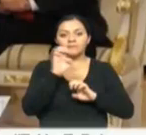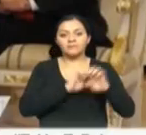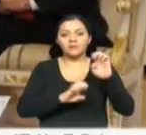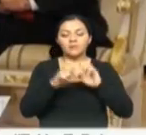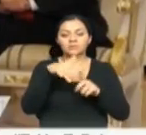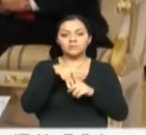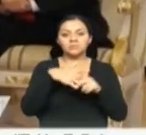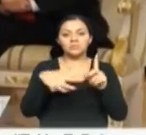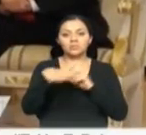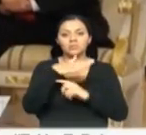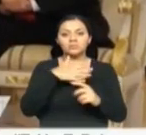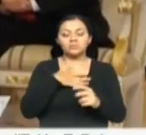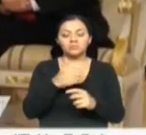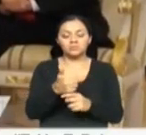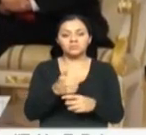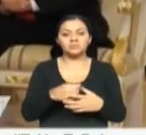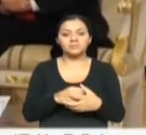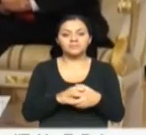situación.